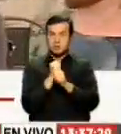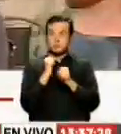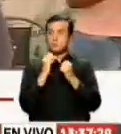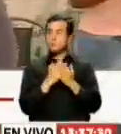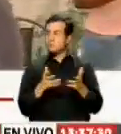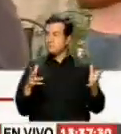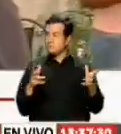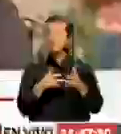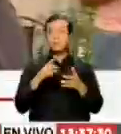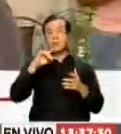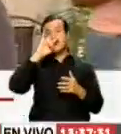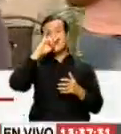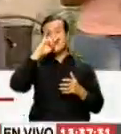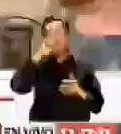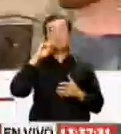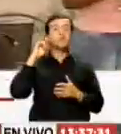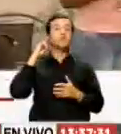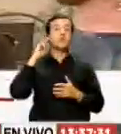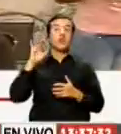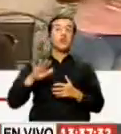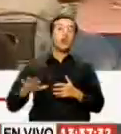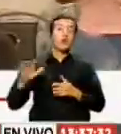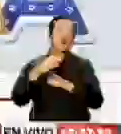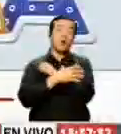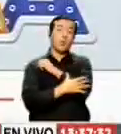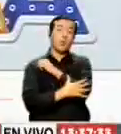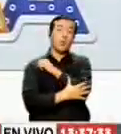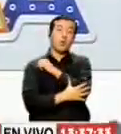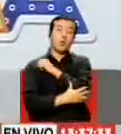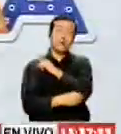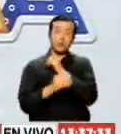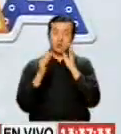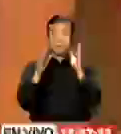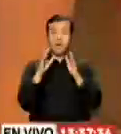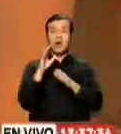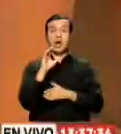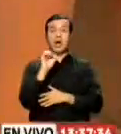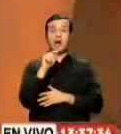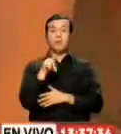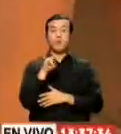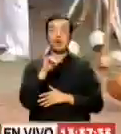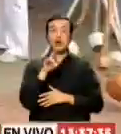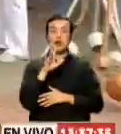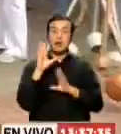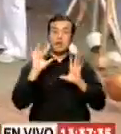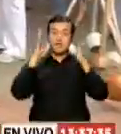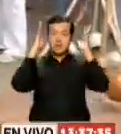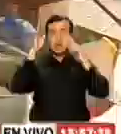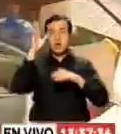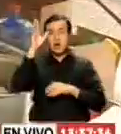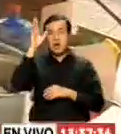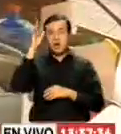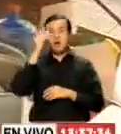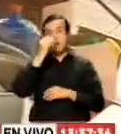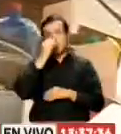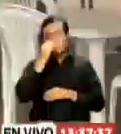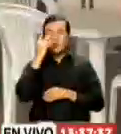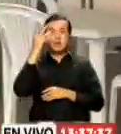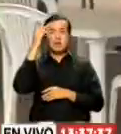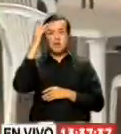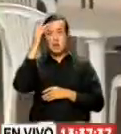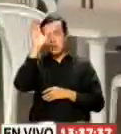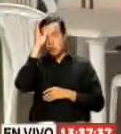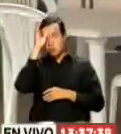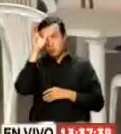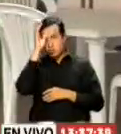básicamente con los niños de las zonas vulnerables de la ciudad. Capoeira Fest reunió el arte, la música, danza y gastronomía de